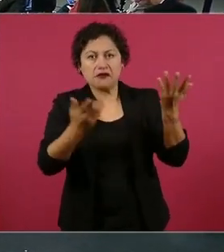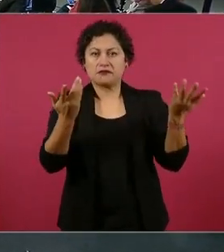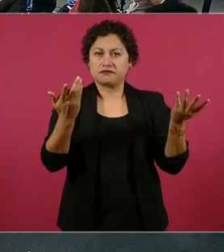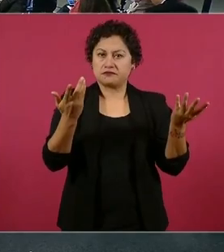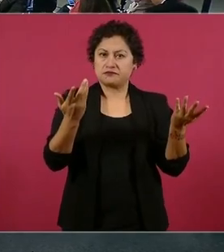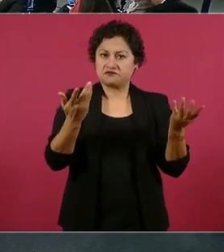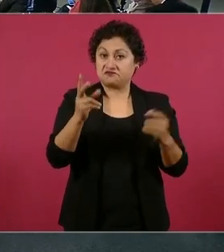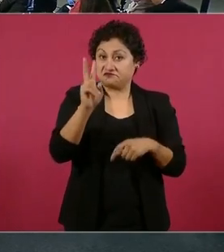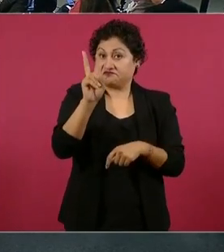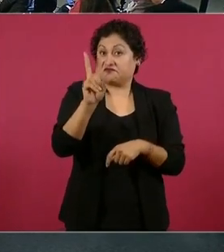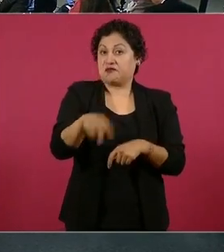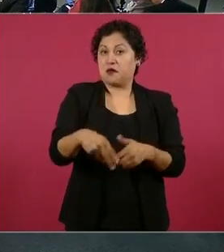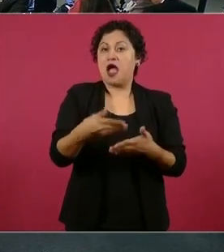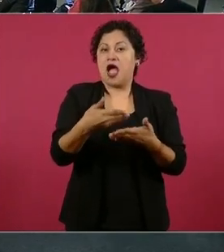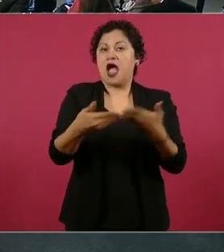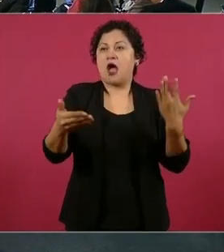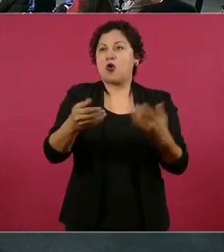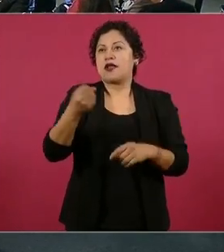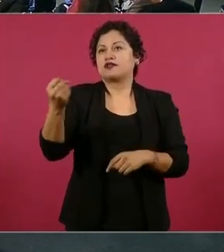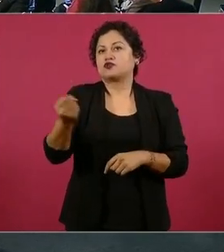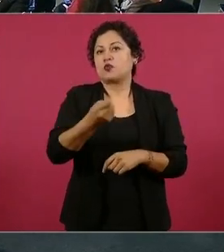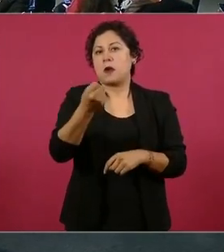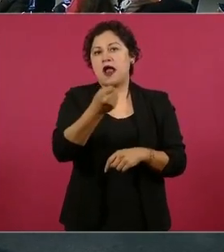afortunadamente minoritarios, de clase media,